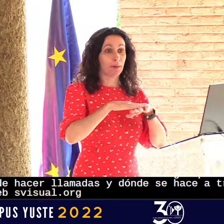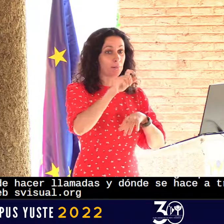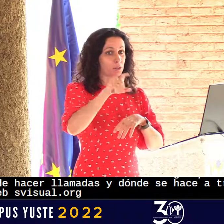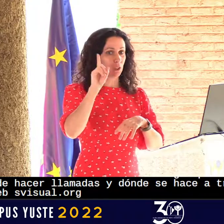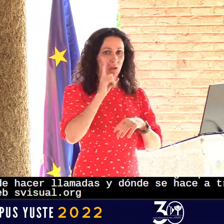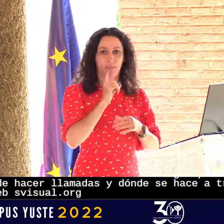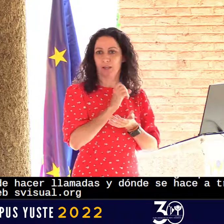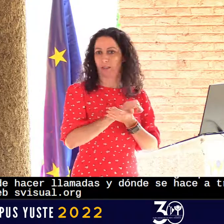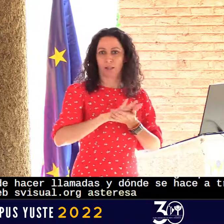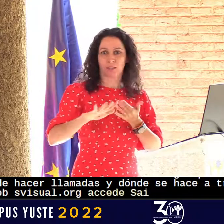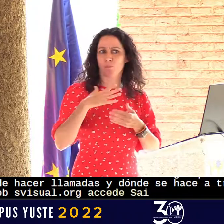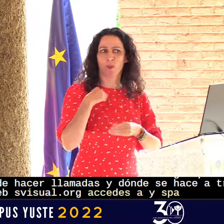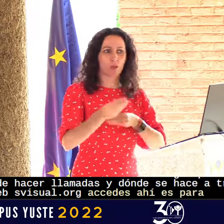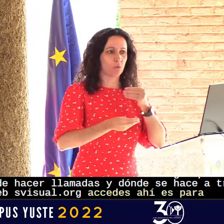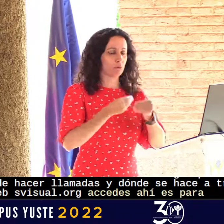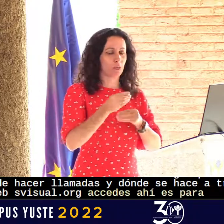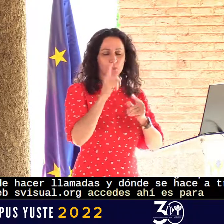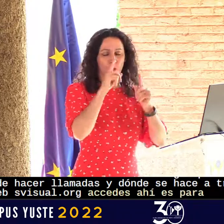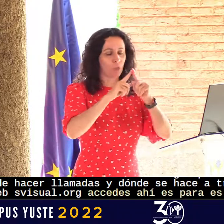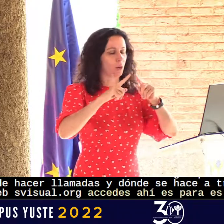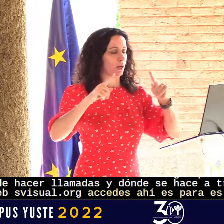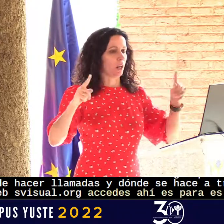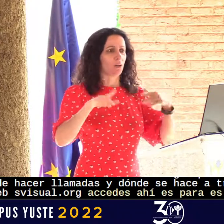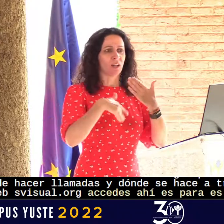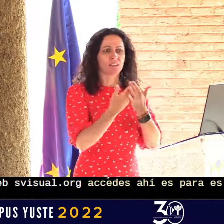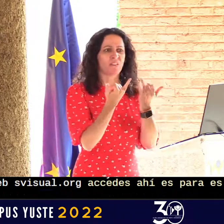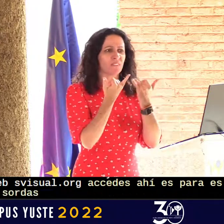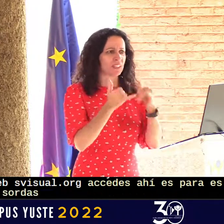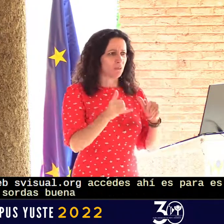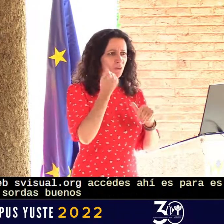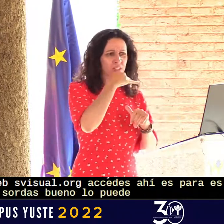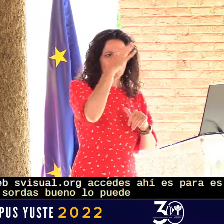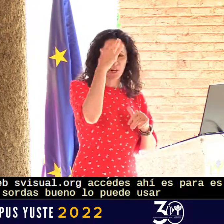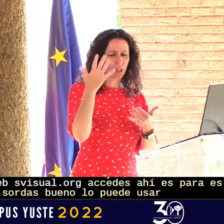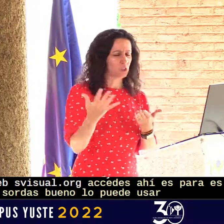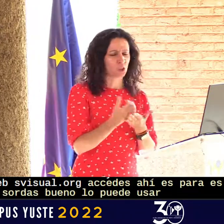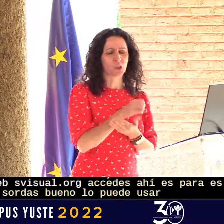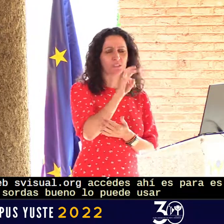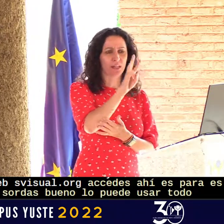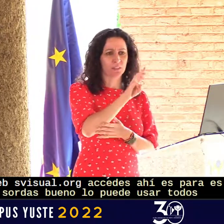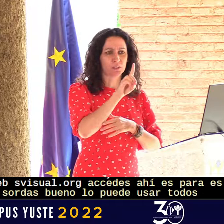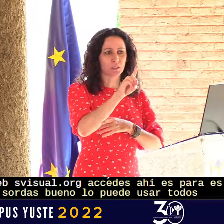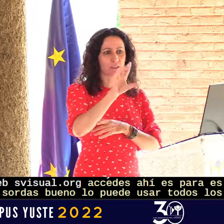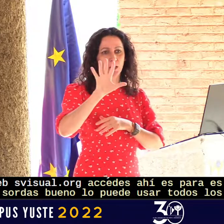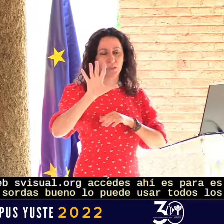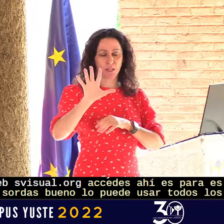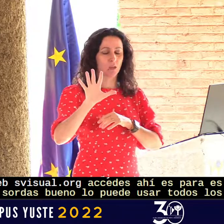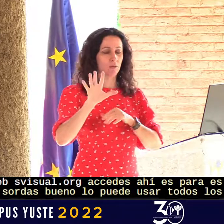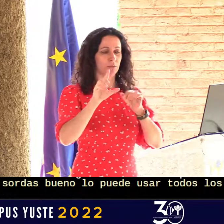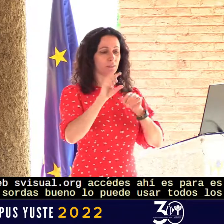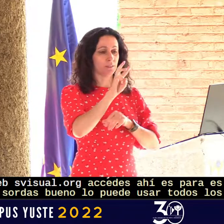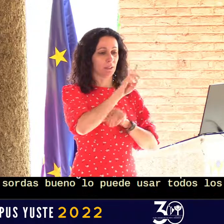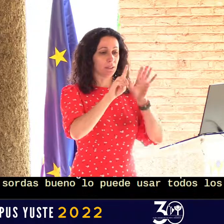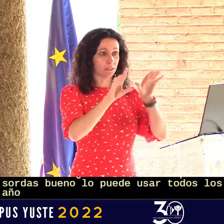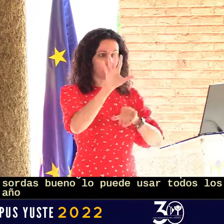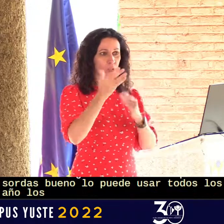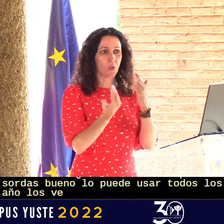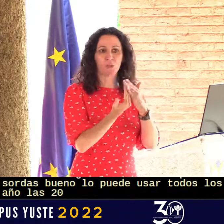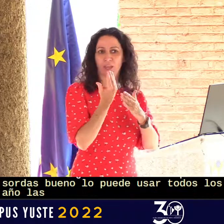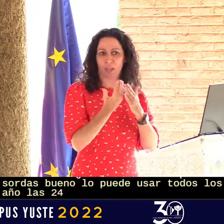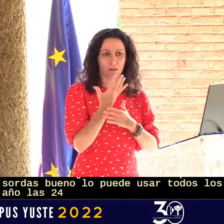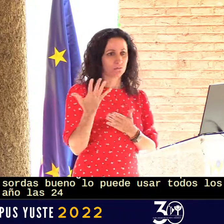accedes ahí es para es gratuito para personas sordas bueno puedes usar todos los días del año 365 días del año a las